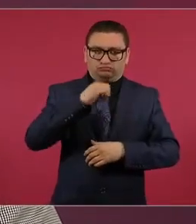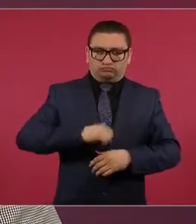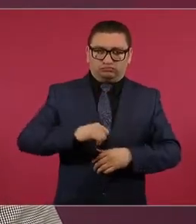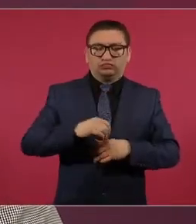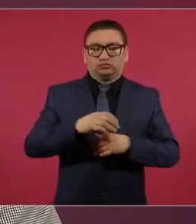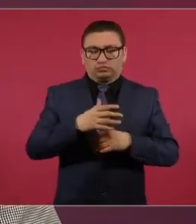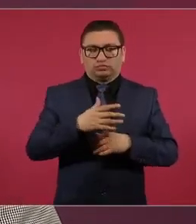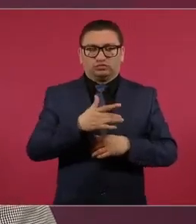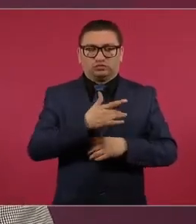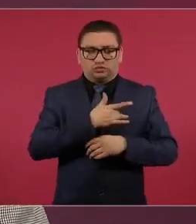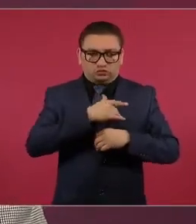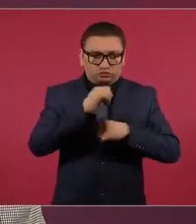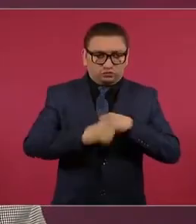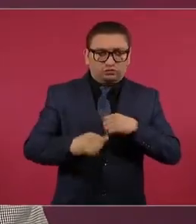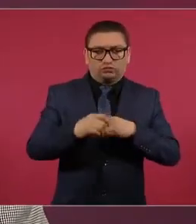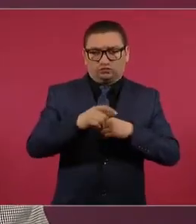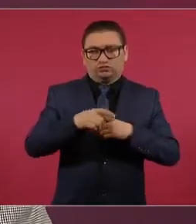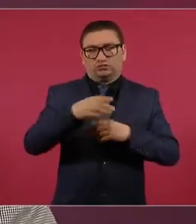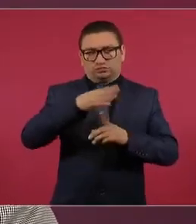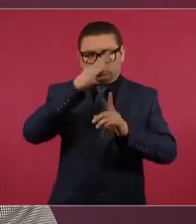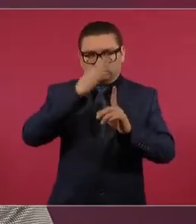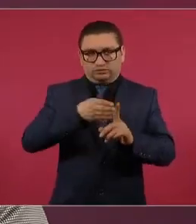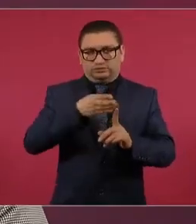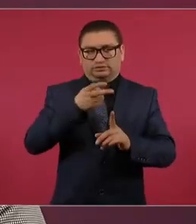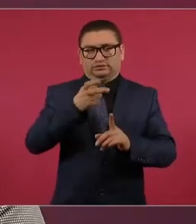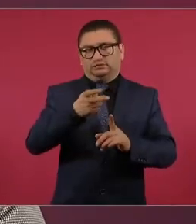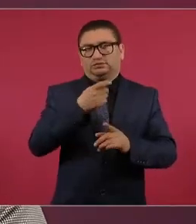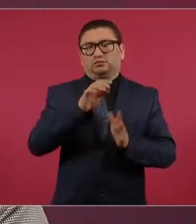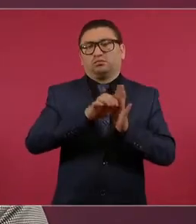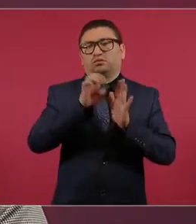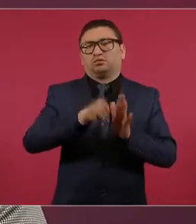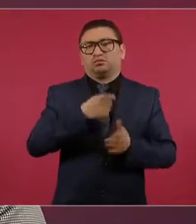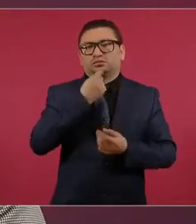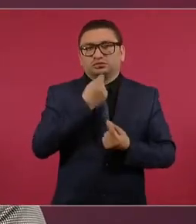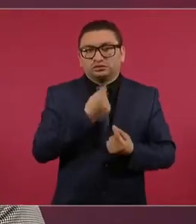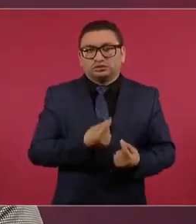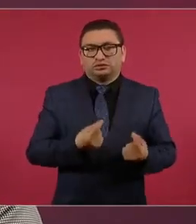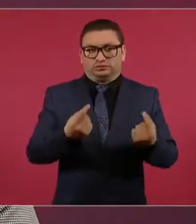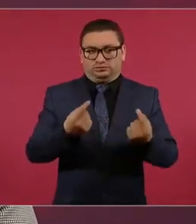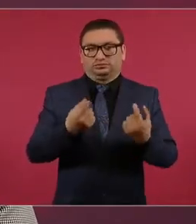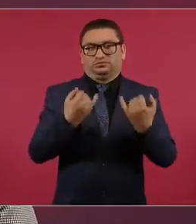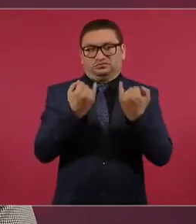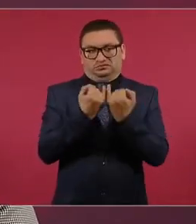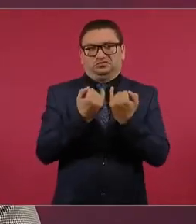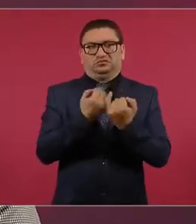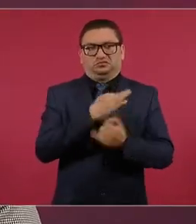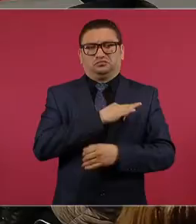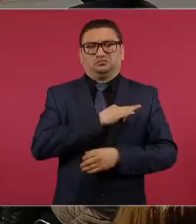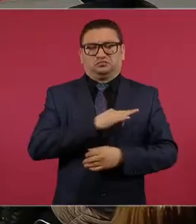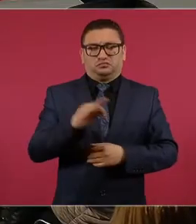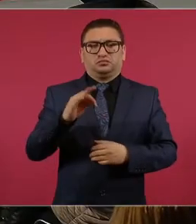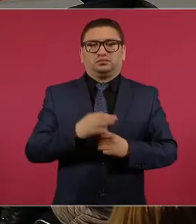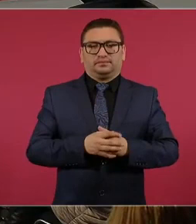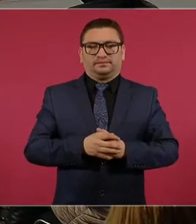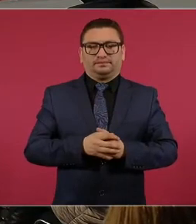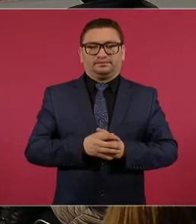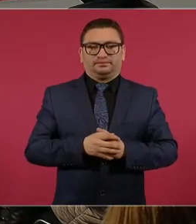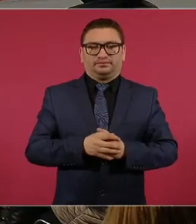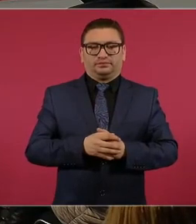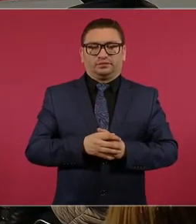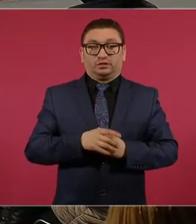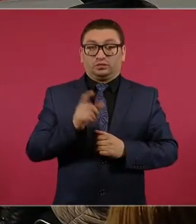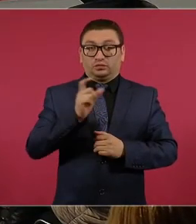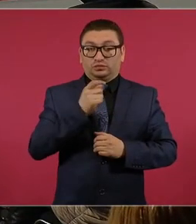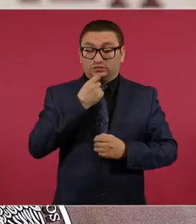cirugía cardíaca y esto enfocado a niños se tiene muchas posibilidades de desde